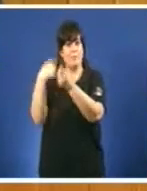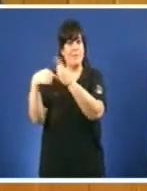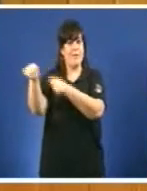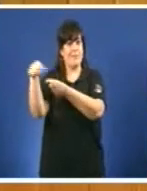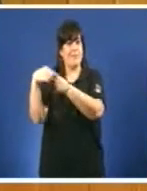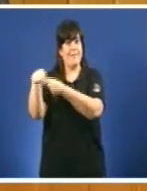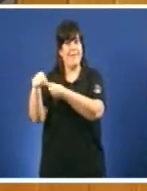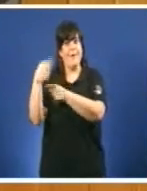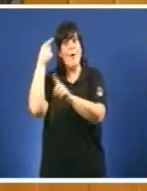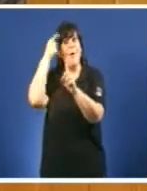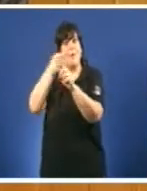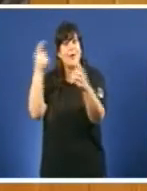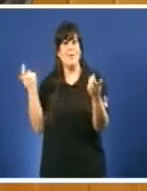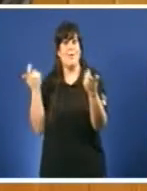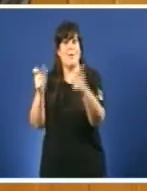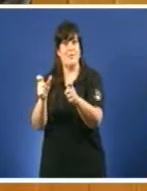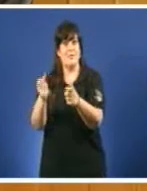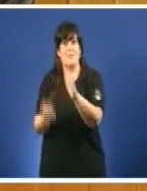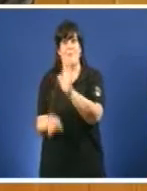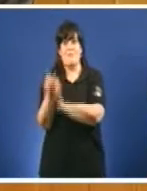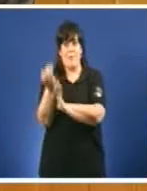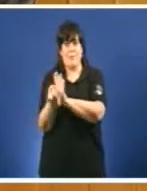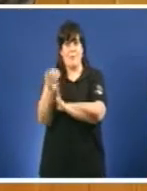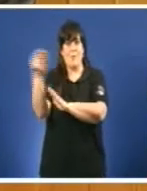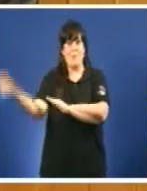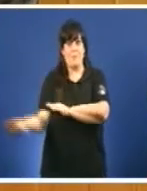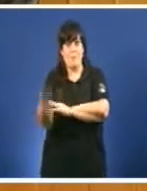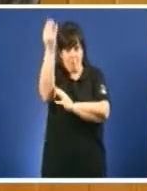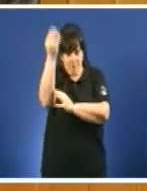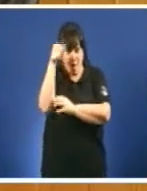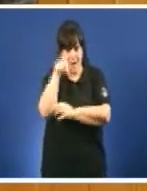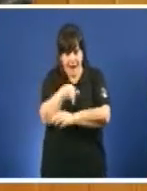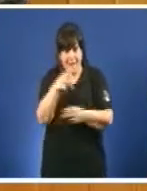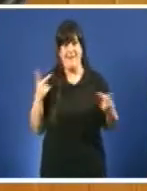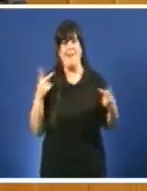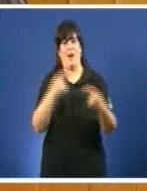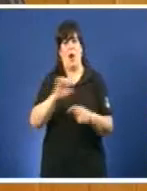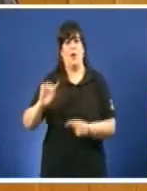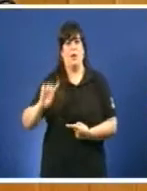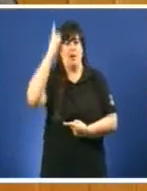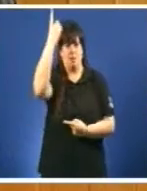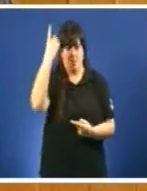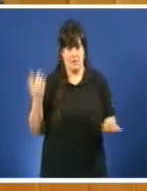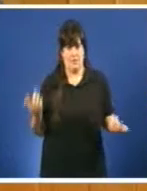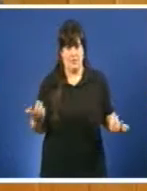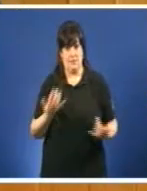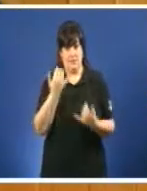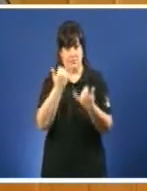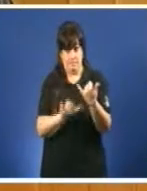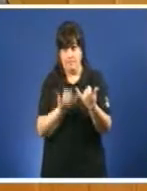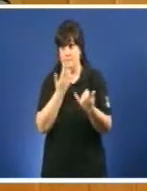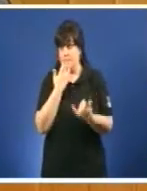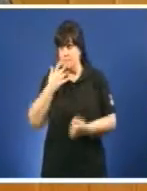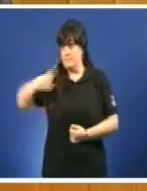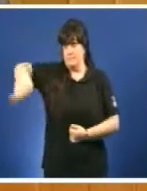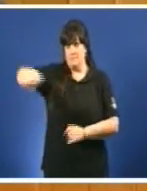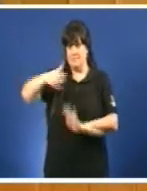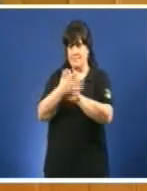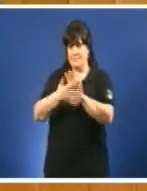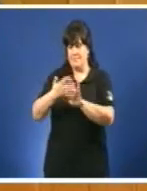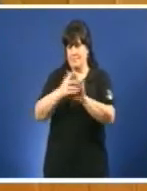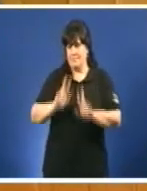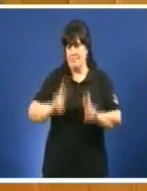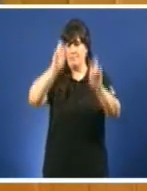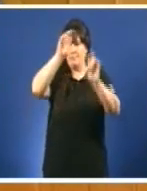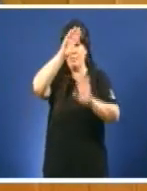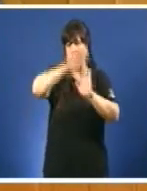sector produtor. Vostedes sitúan ao borde de extinción precisamente aqueles programas que poden contribuir